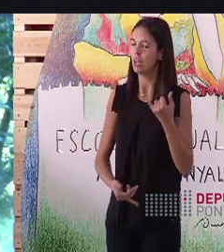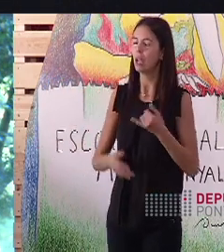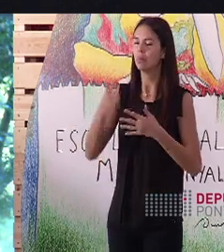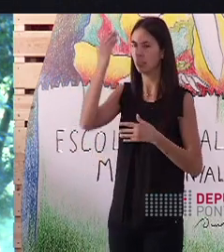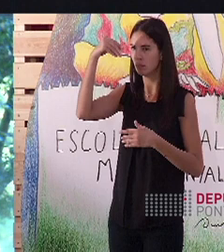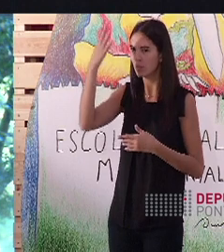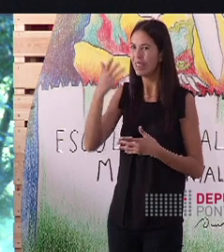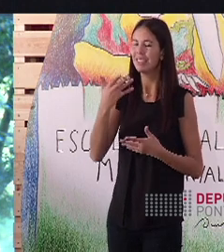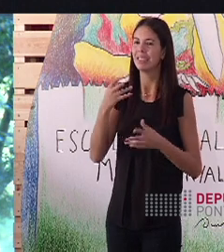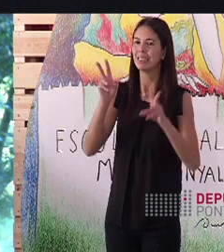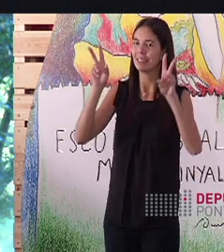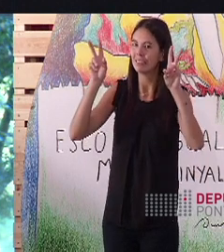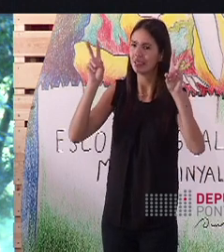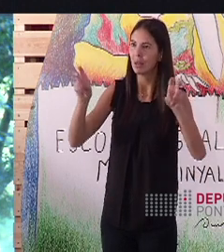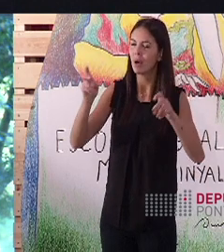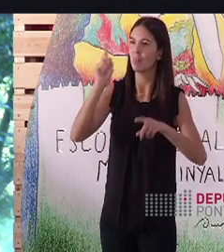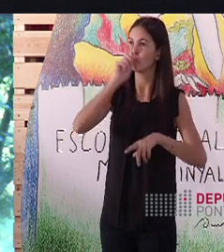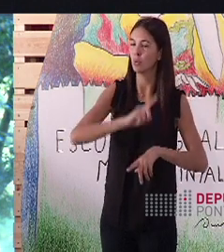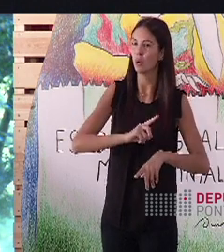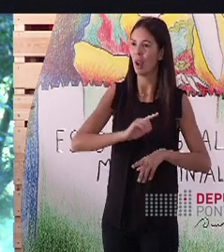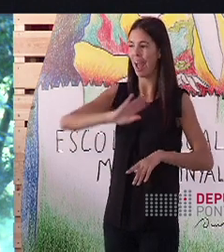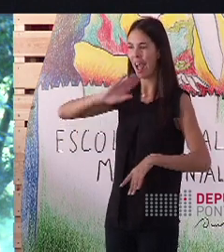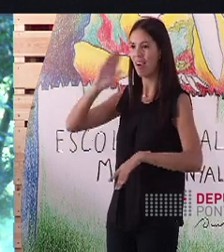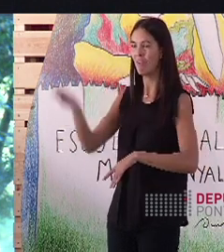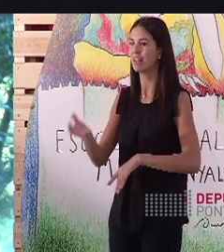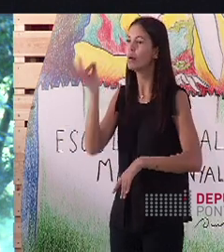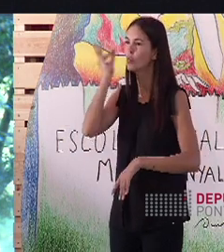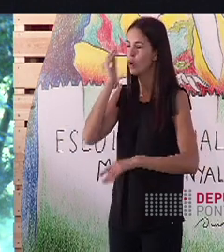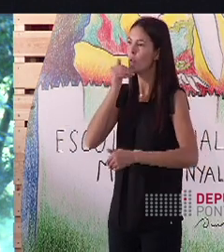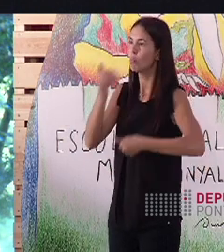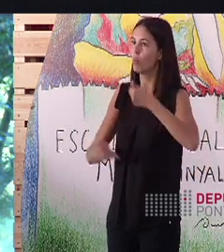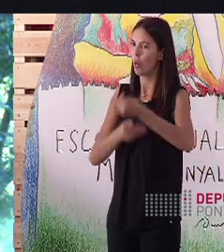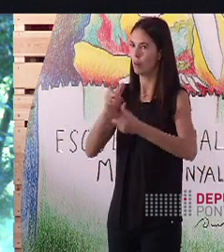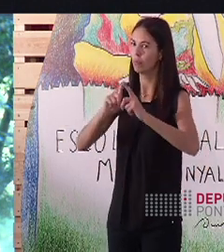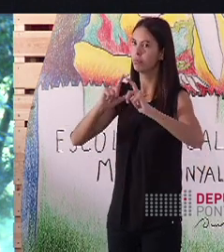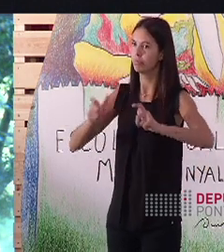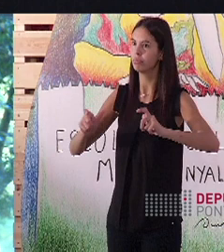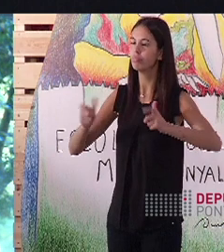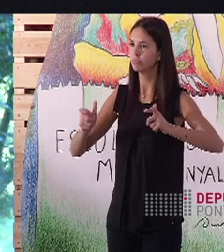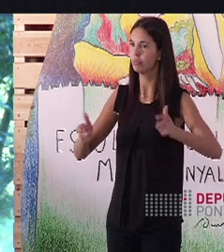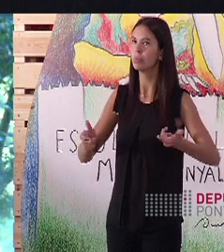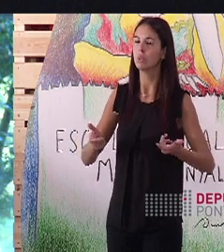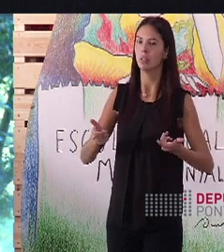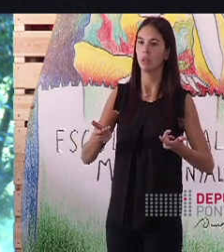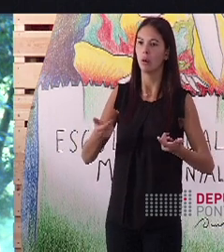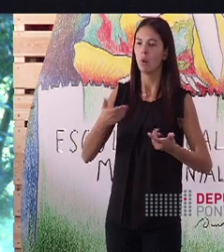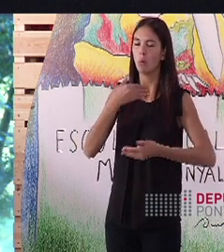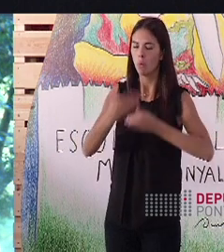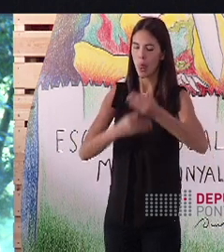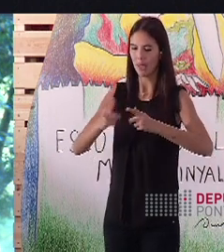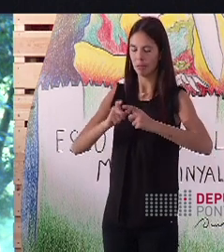simbólicos de la prostitución sobre las mujeres es un proceso creciente de objetualización, un proceso creciente